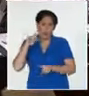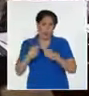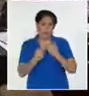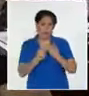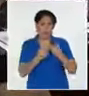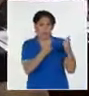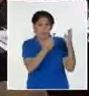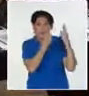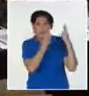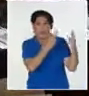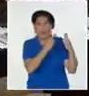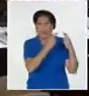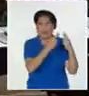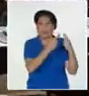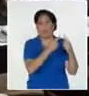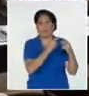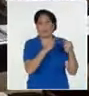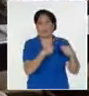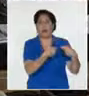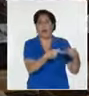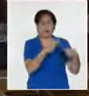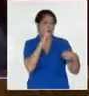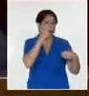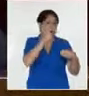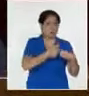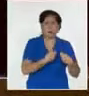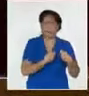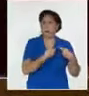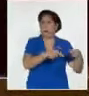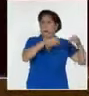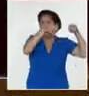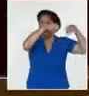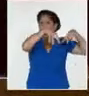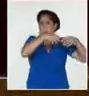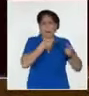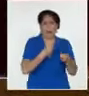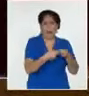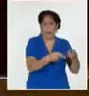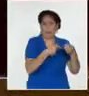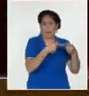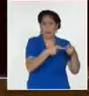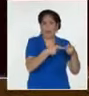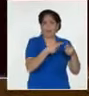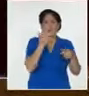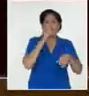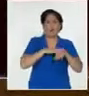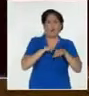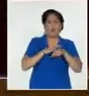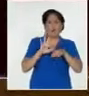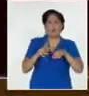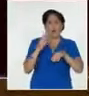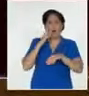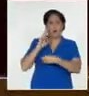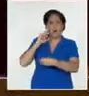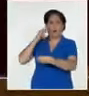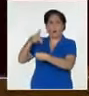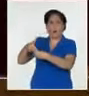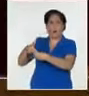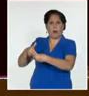y que sintamos vergüenza de nosotros mismos, que siempre vamos en el cabuz de la gran locomotora del